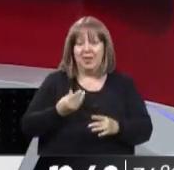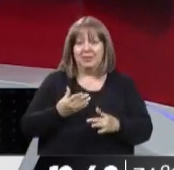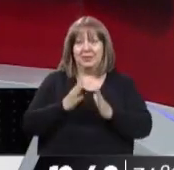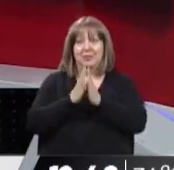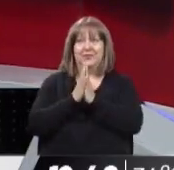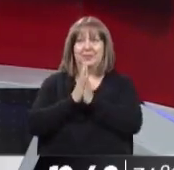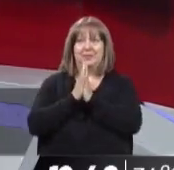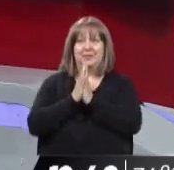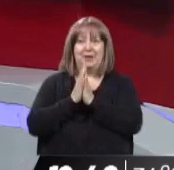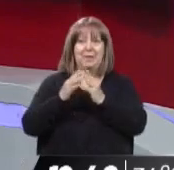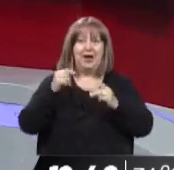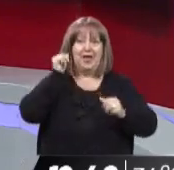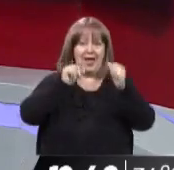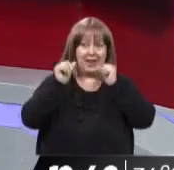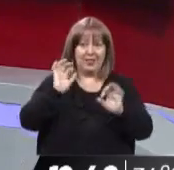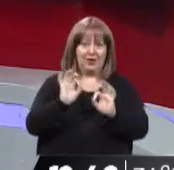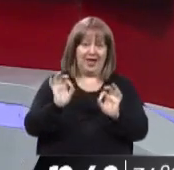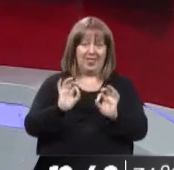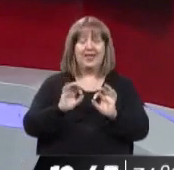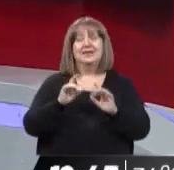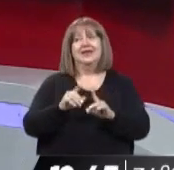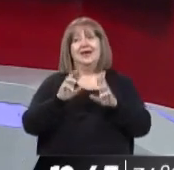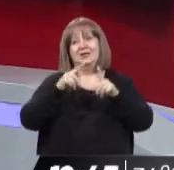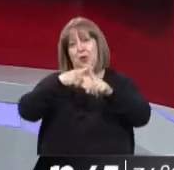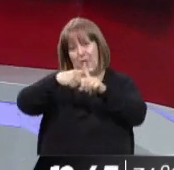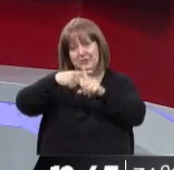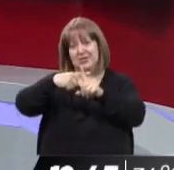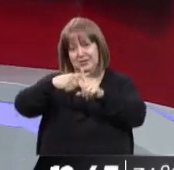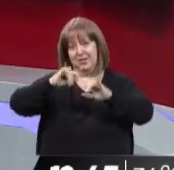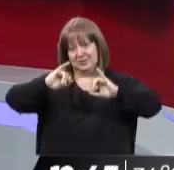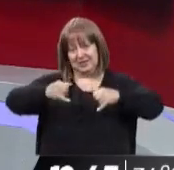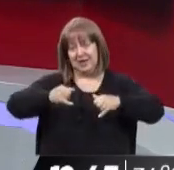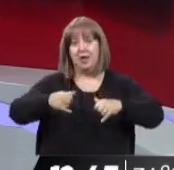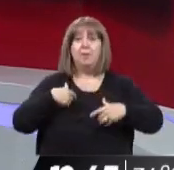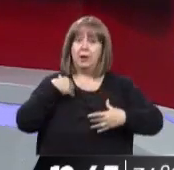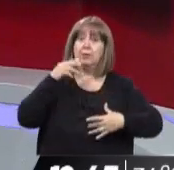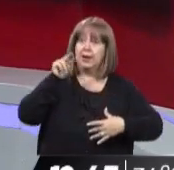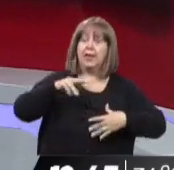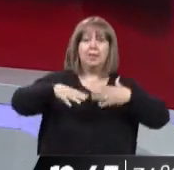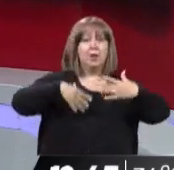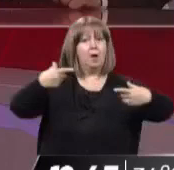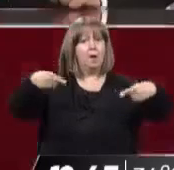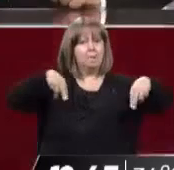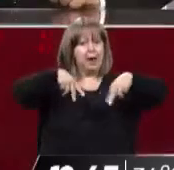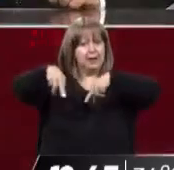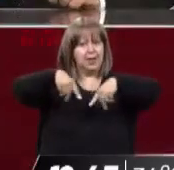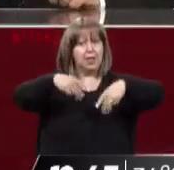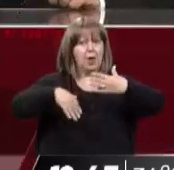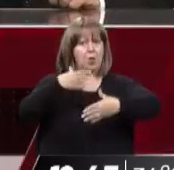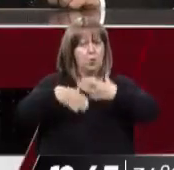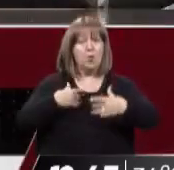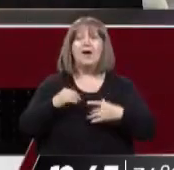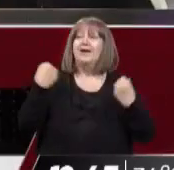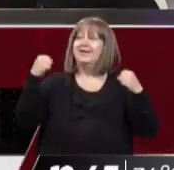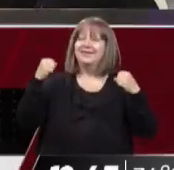favor, que todos queden intactos después de que finalice. Y eso ha sido lo más positivo de todo, pero también un lindo juego, un lindo partido. Tano Robles,